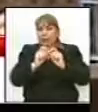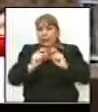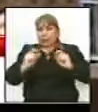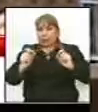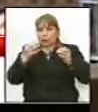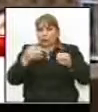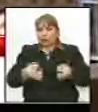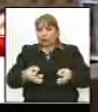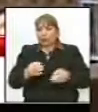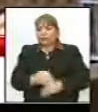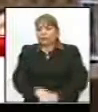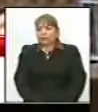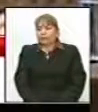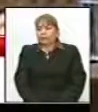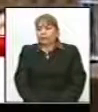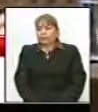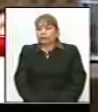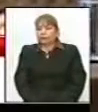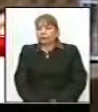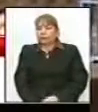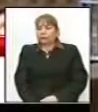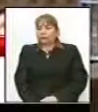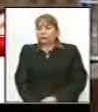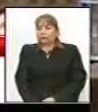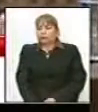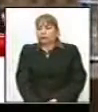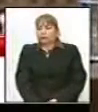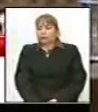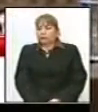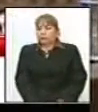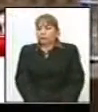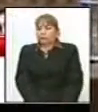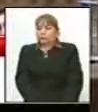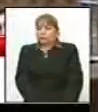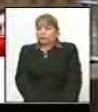apropiadamente. Muchas gracias. Gracias, señor. Tiene la...